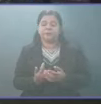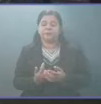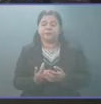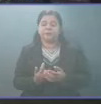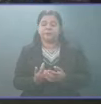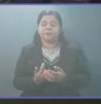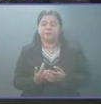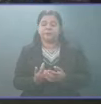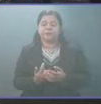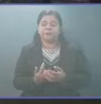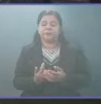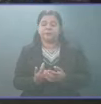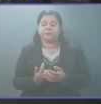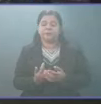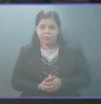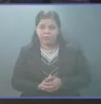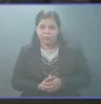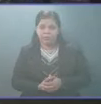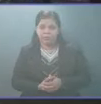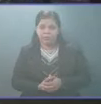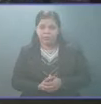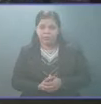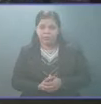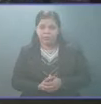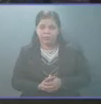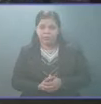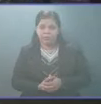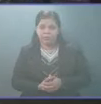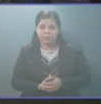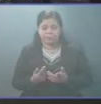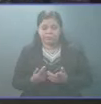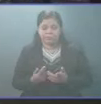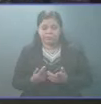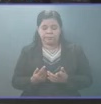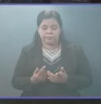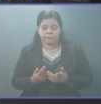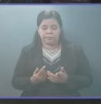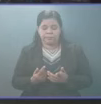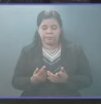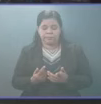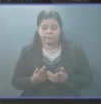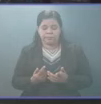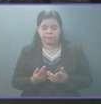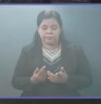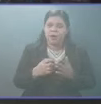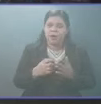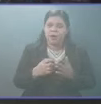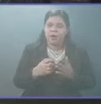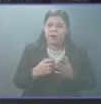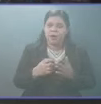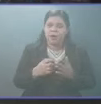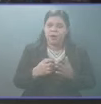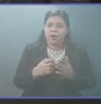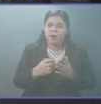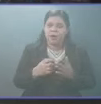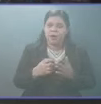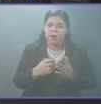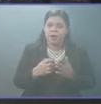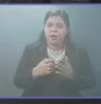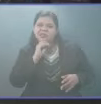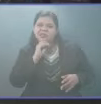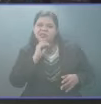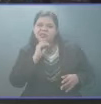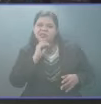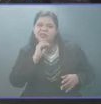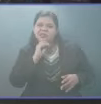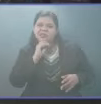a veces en nuestros hogares nos pasa algún accidente y lo dejamos pasar así. No, ya se me va a curar,